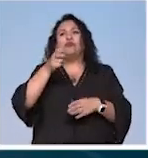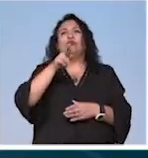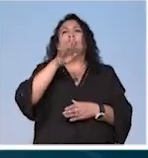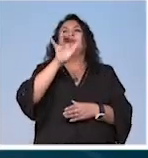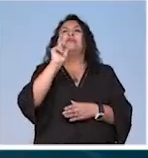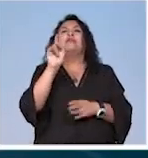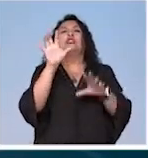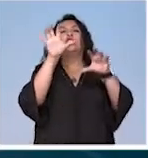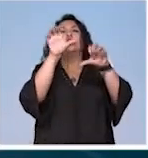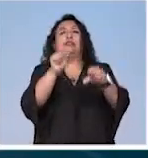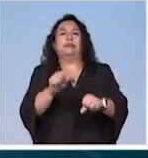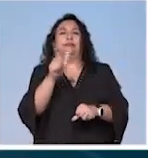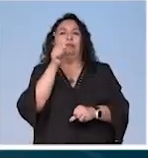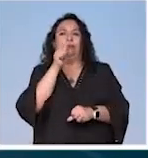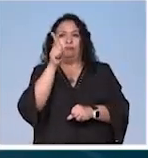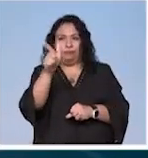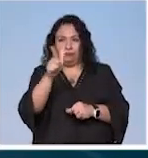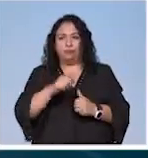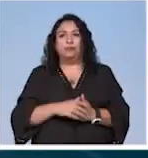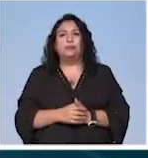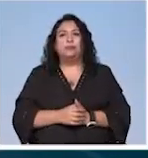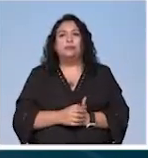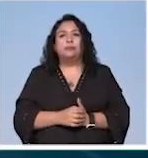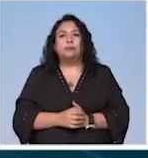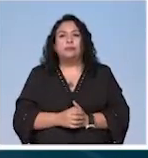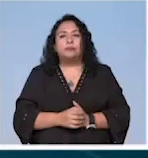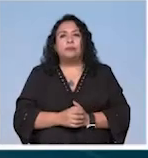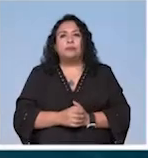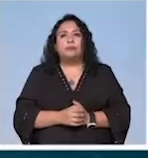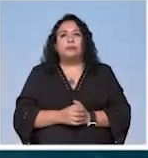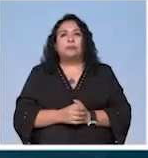como la conquista espiritual.